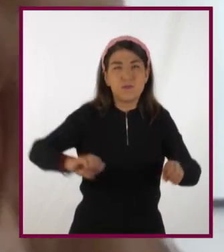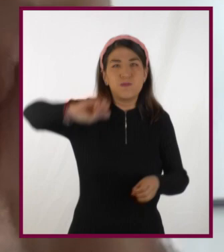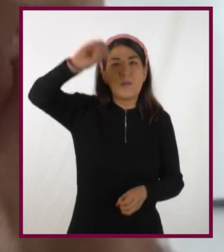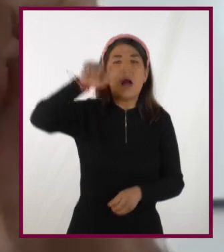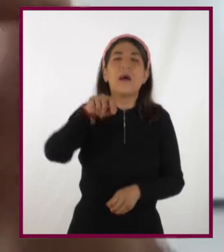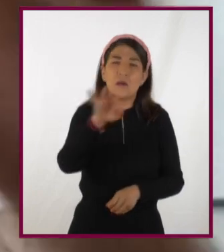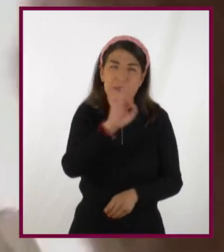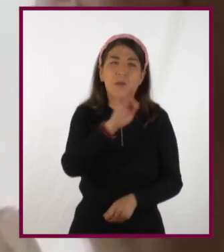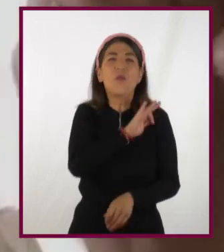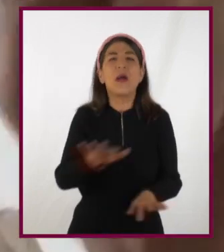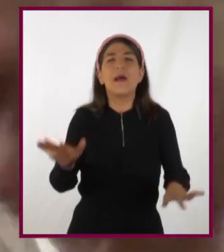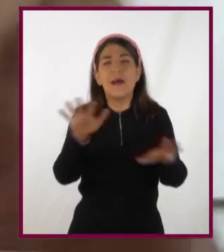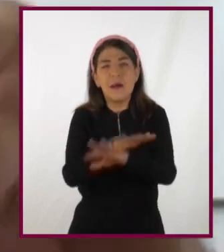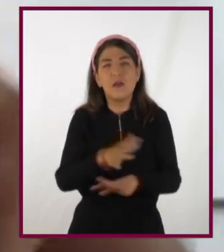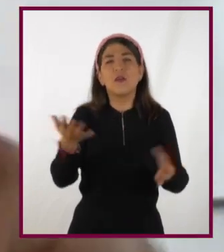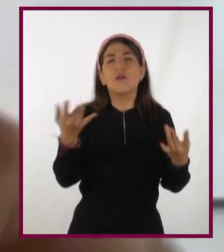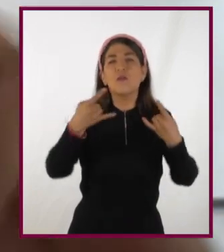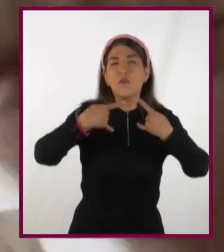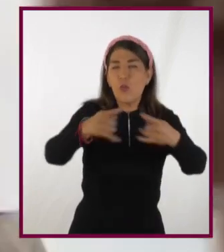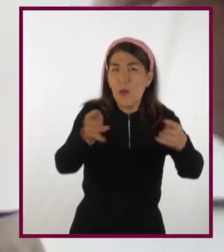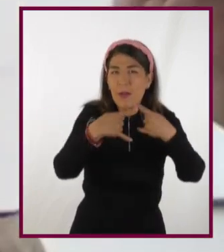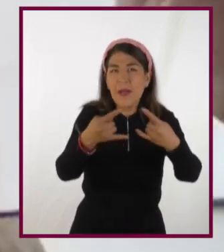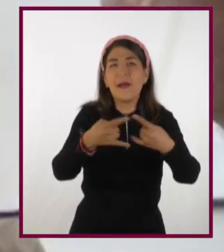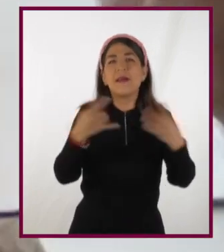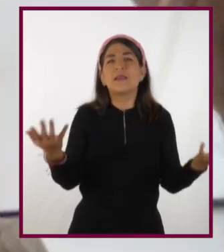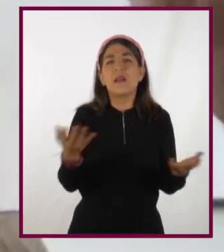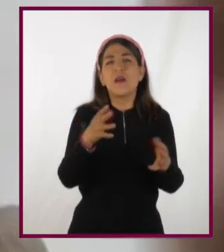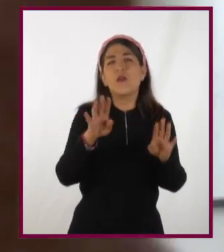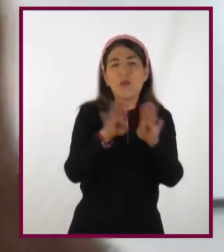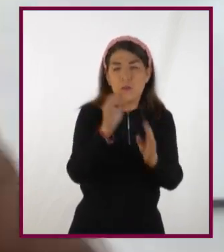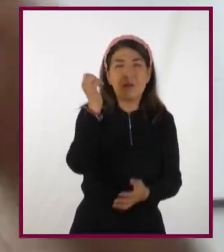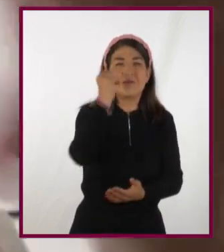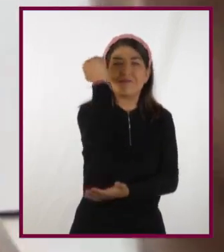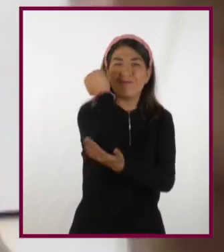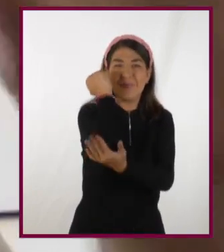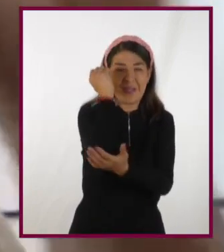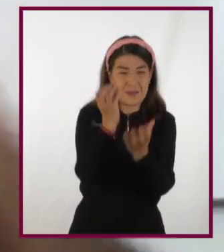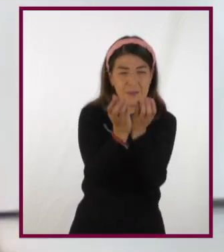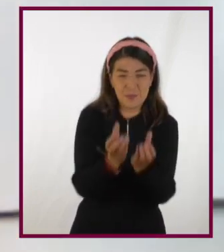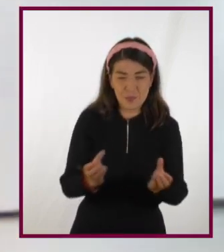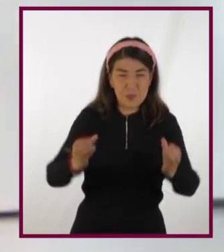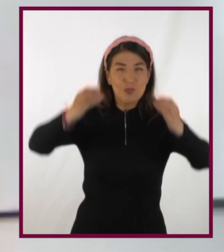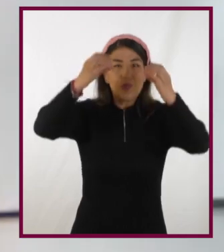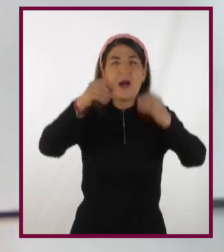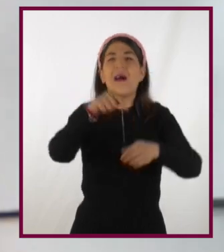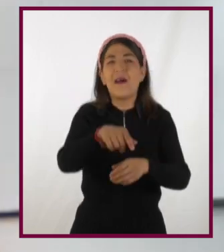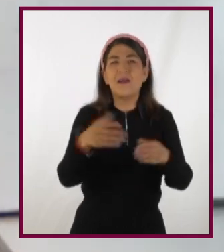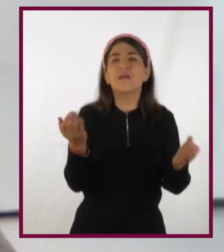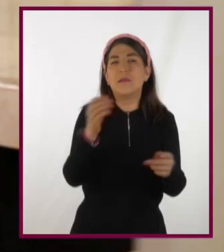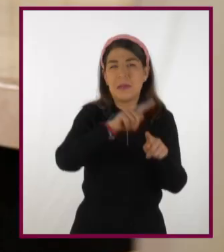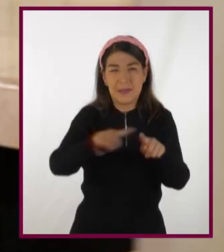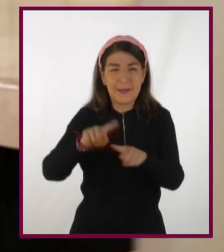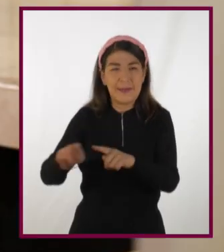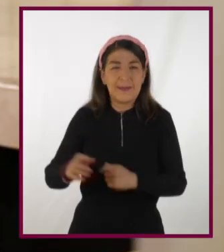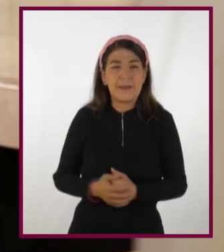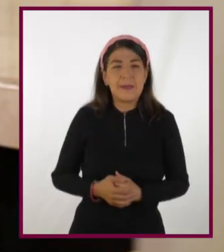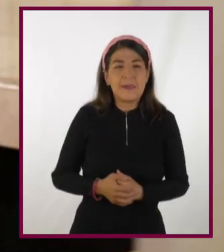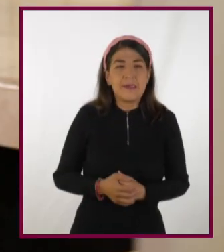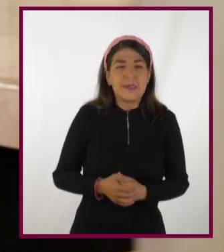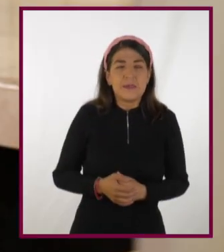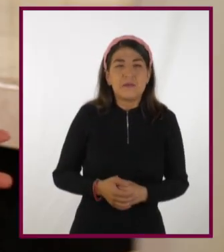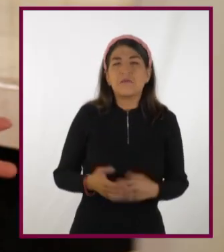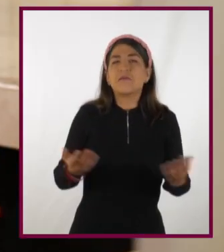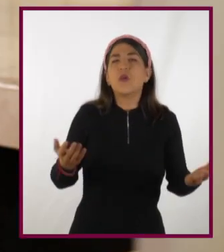hay dispositivos, compuertas, codos, contracciones de los tubos, etc. En